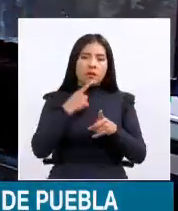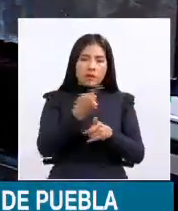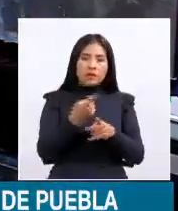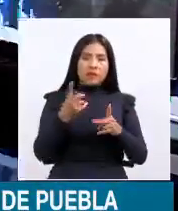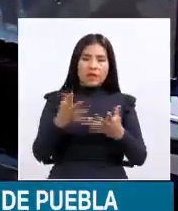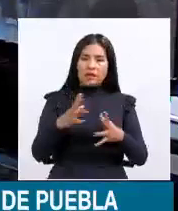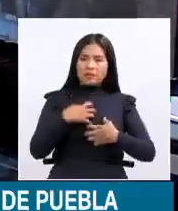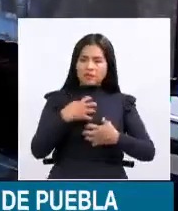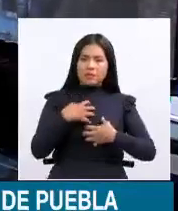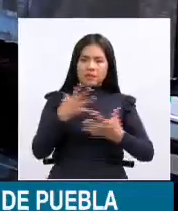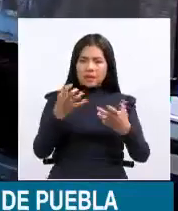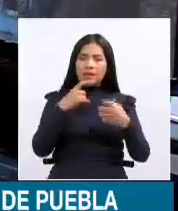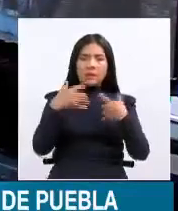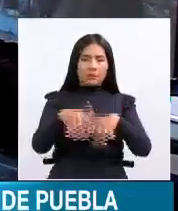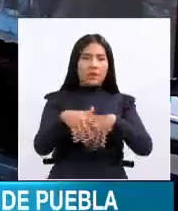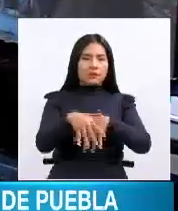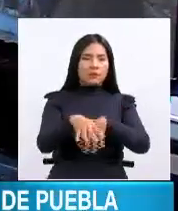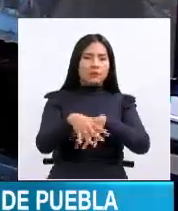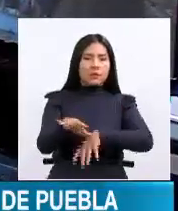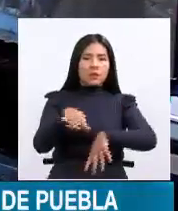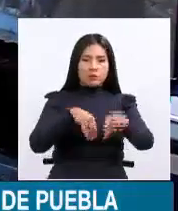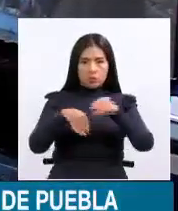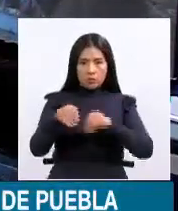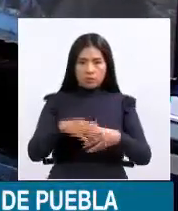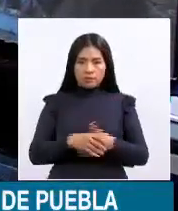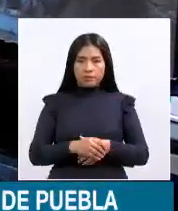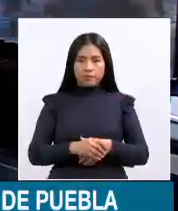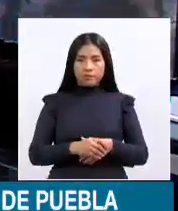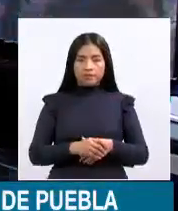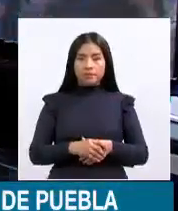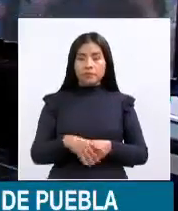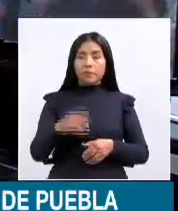están amenazando. Hemos publicado